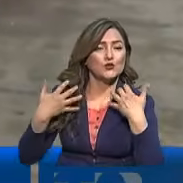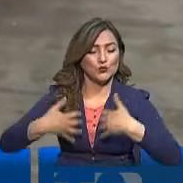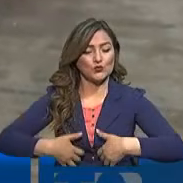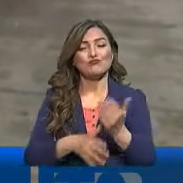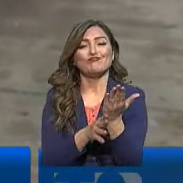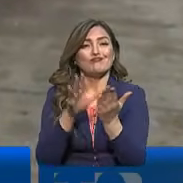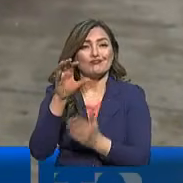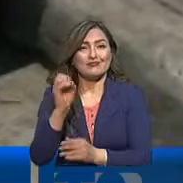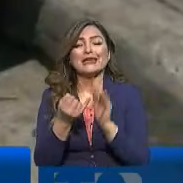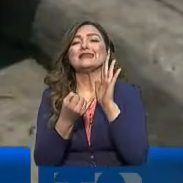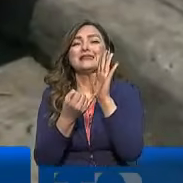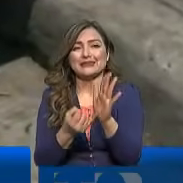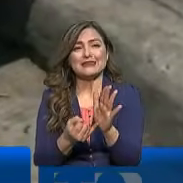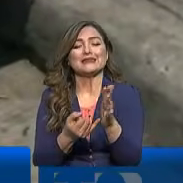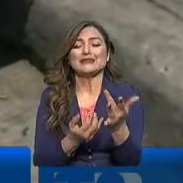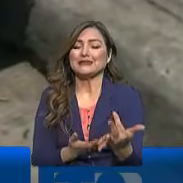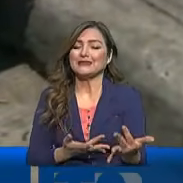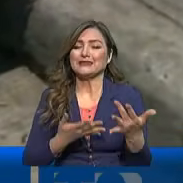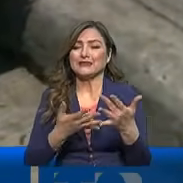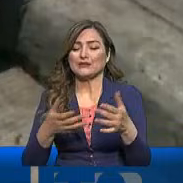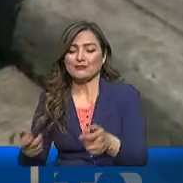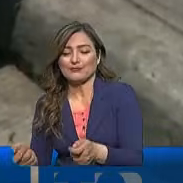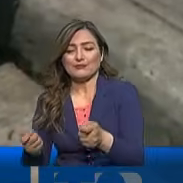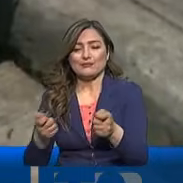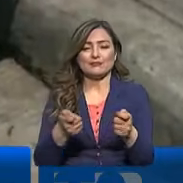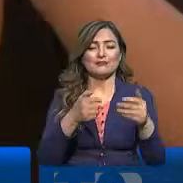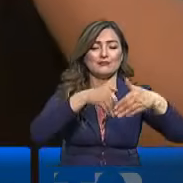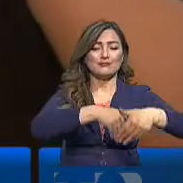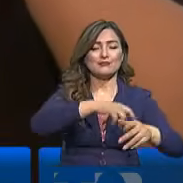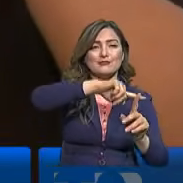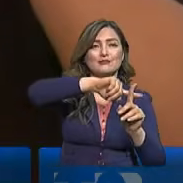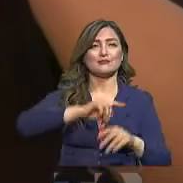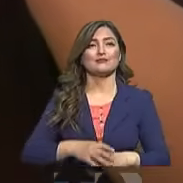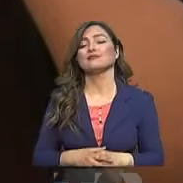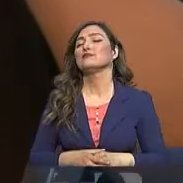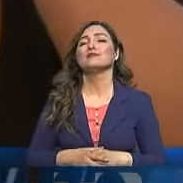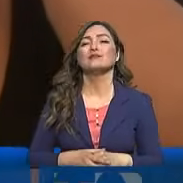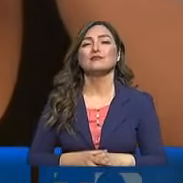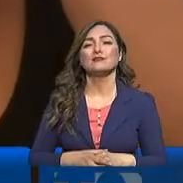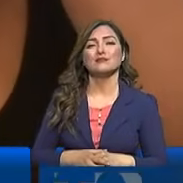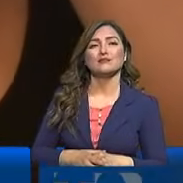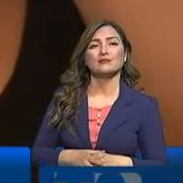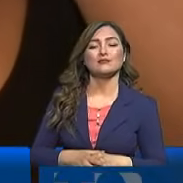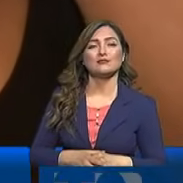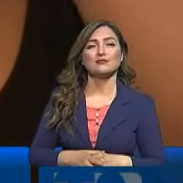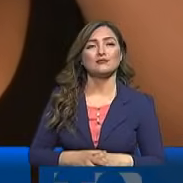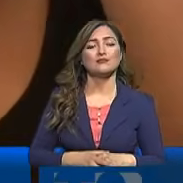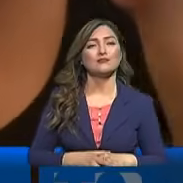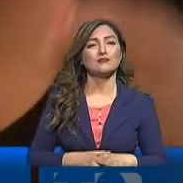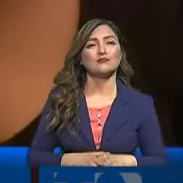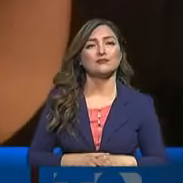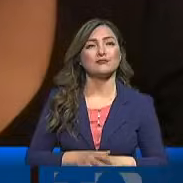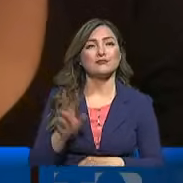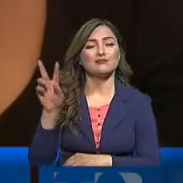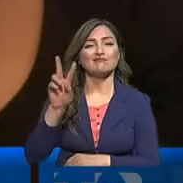de su hermano fue identificado. Ahora solo espera que lo entreguen para darle sepultura. Me llamaron ahí el día viernes. Pero